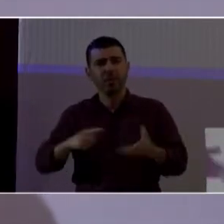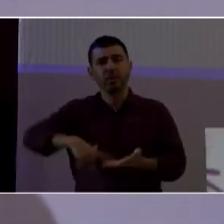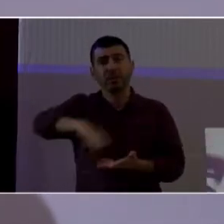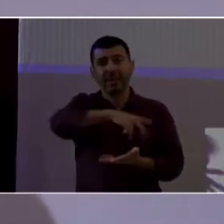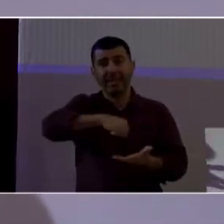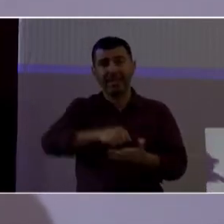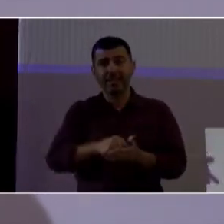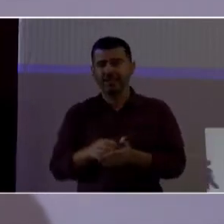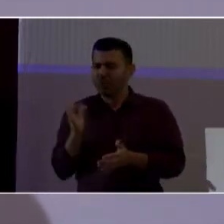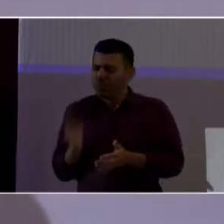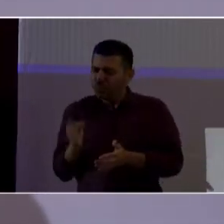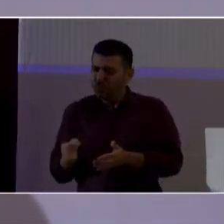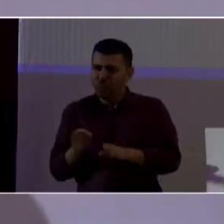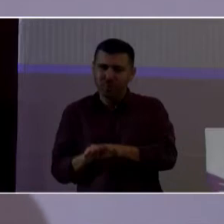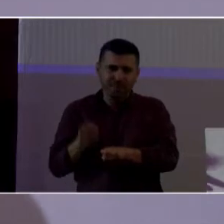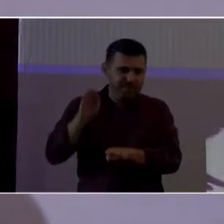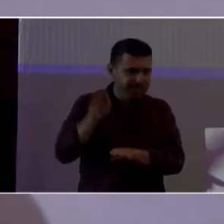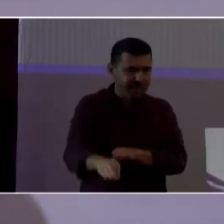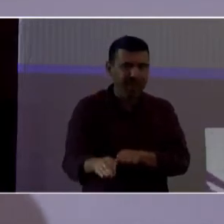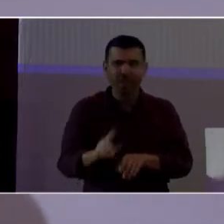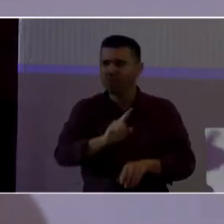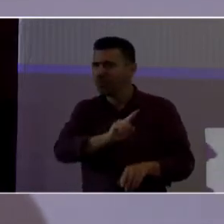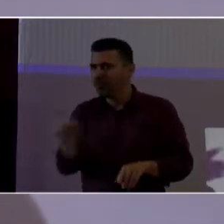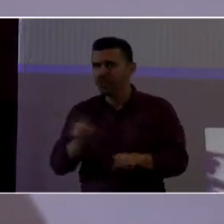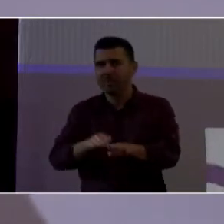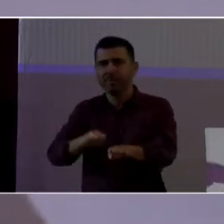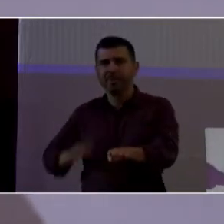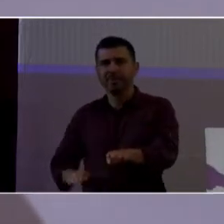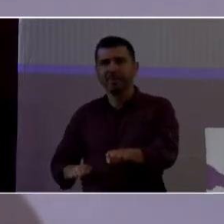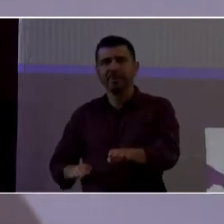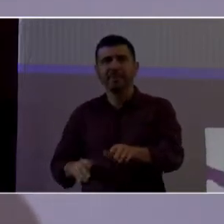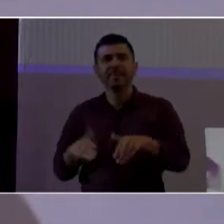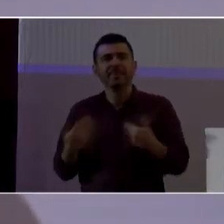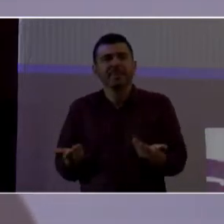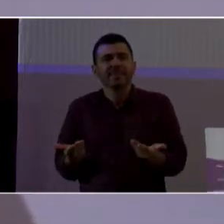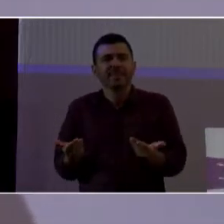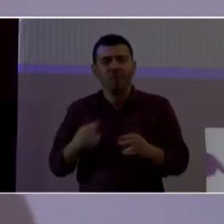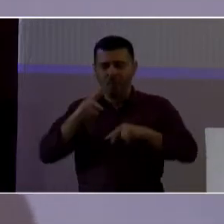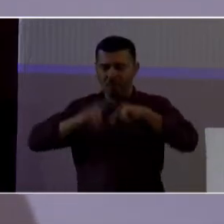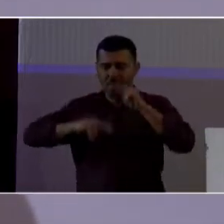un paso atrás, y que la oportunidad de todos es construir paz,